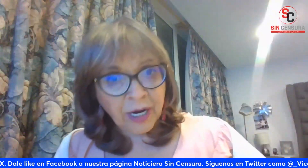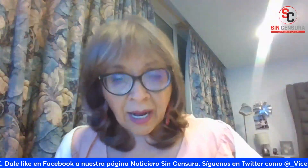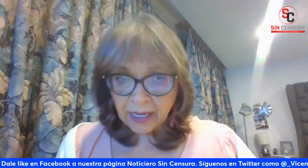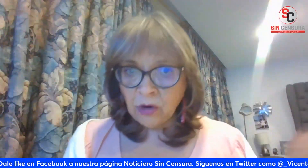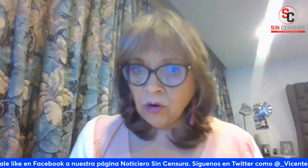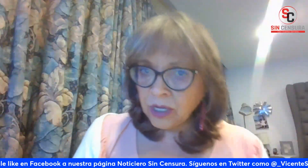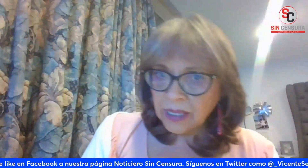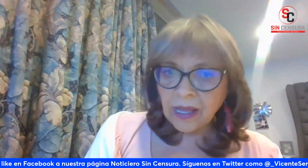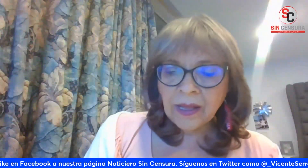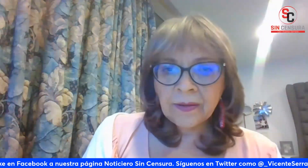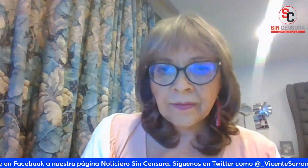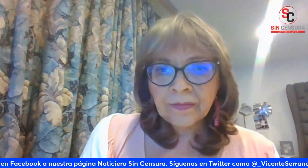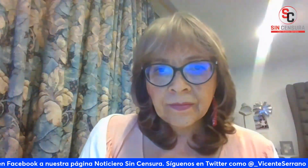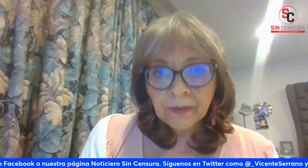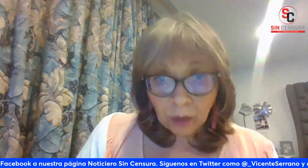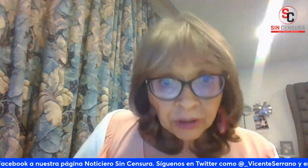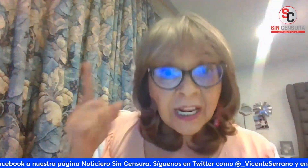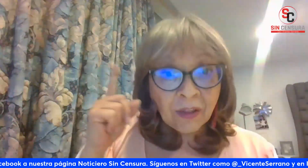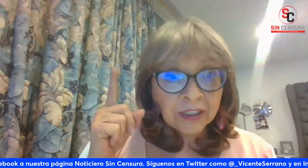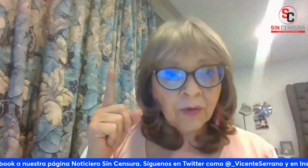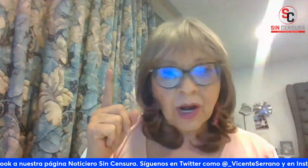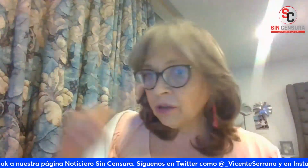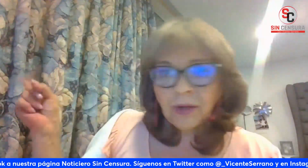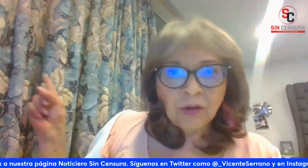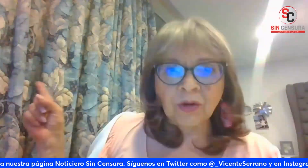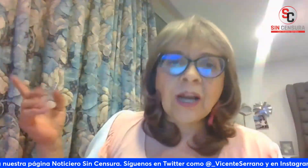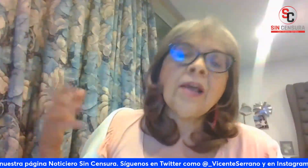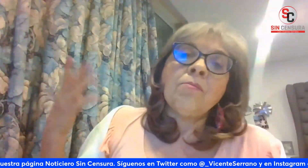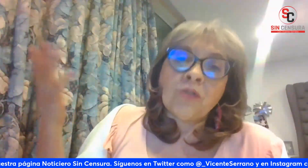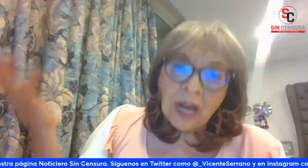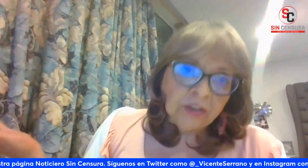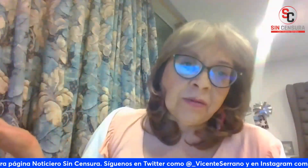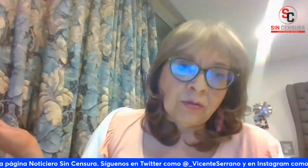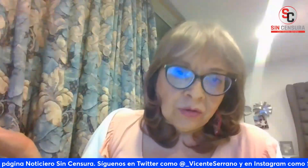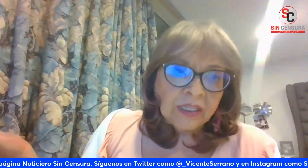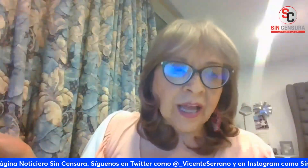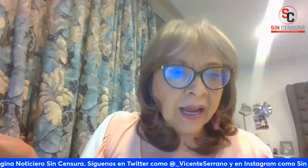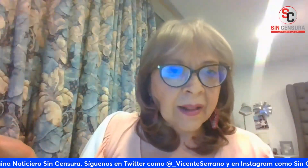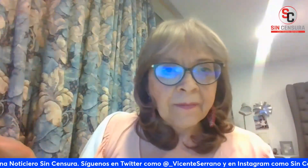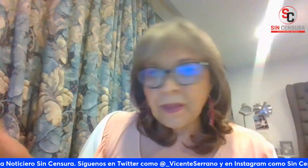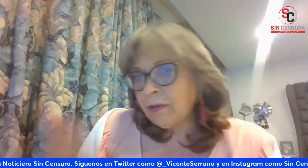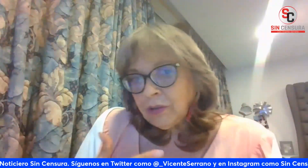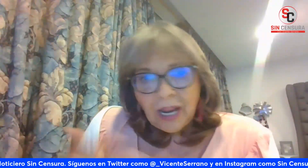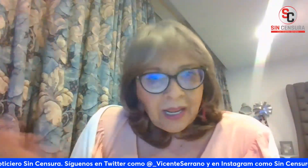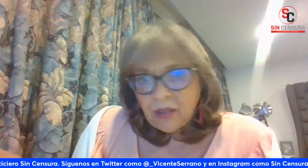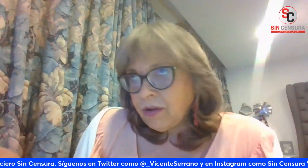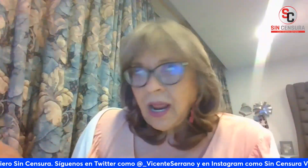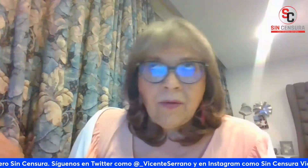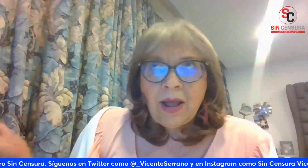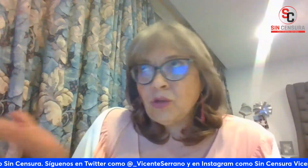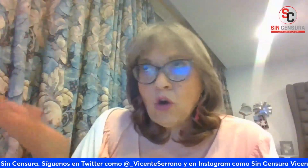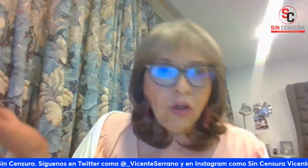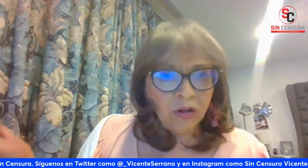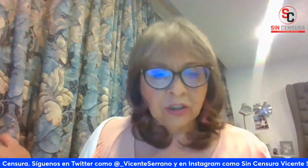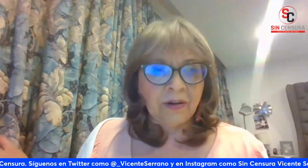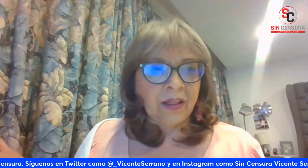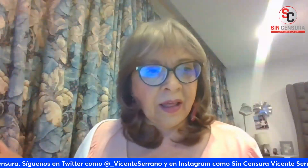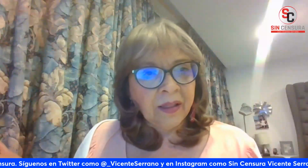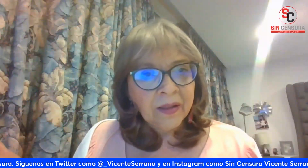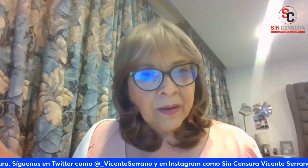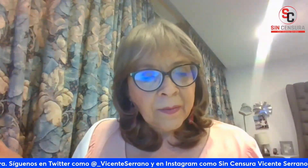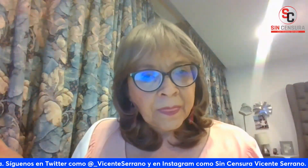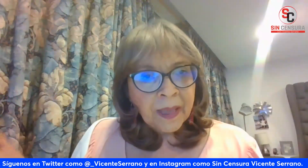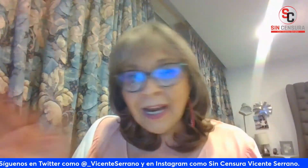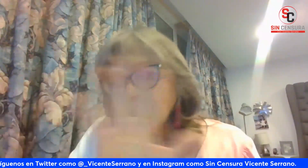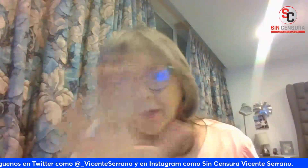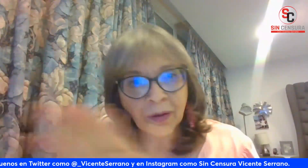a Monreal y no lo quita? Los senadores de Morena, estoy hablando de Monreal, Monreal no se va a autoquitar. Digo, eso ya le quedó claro a todos,